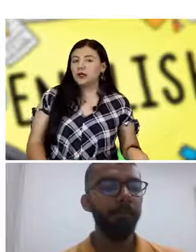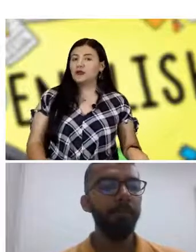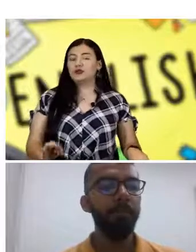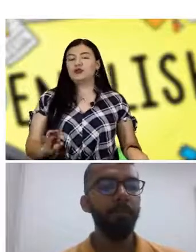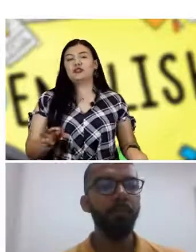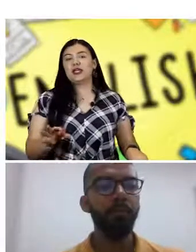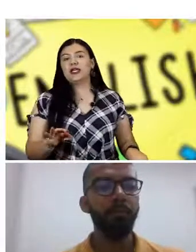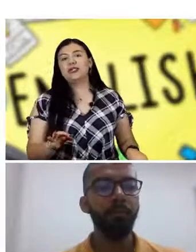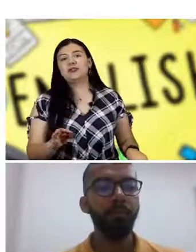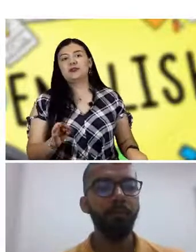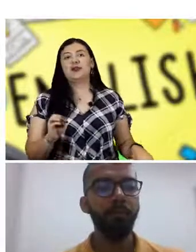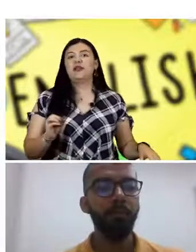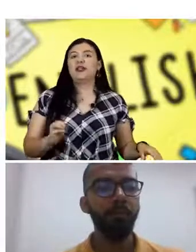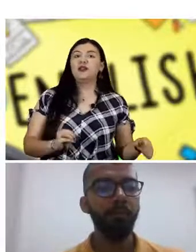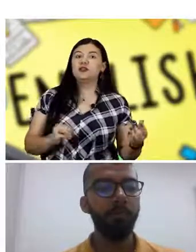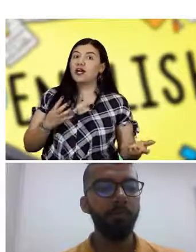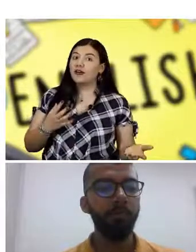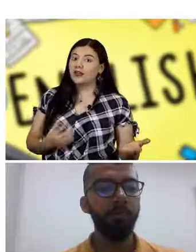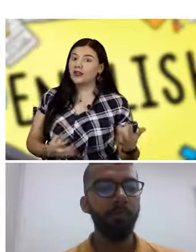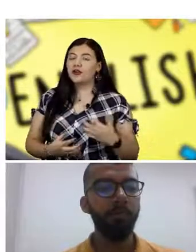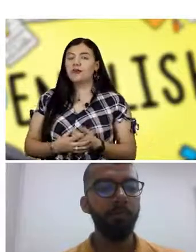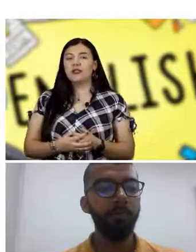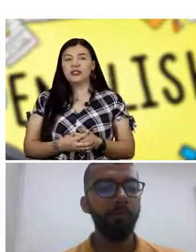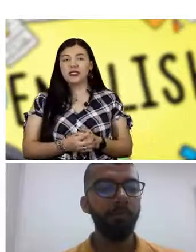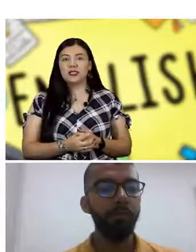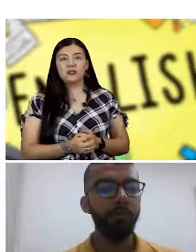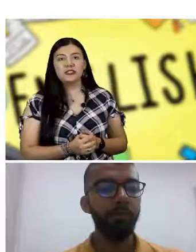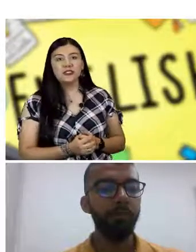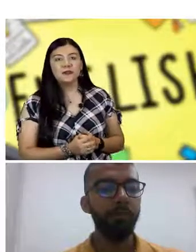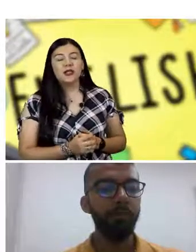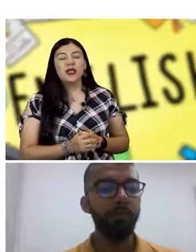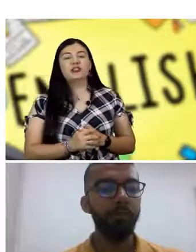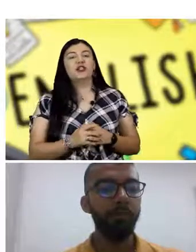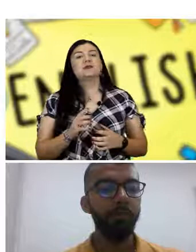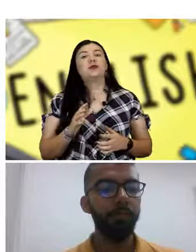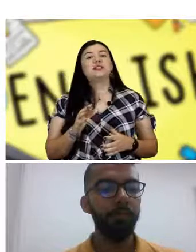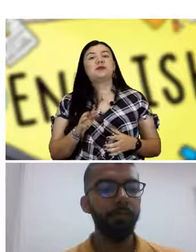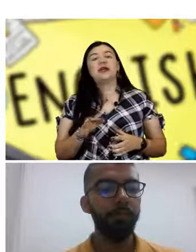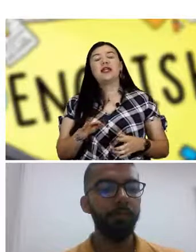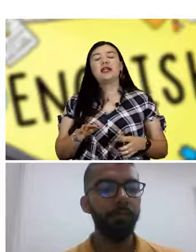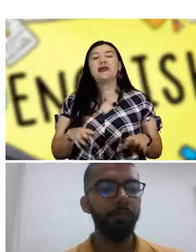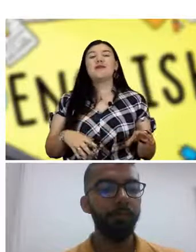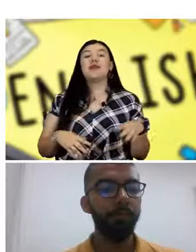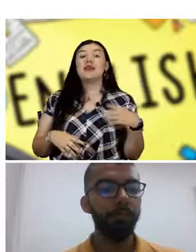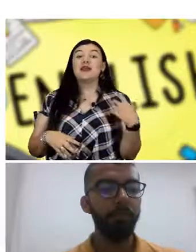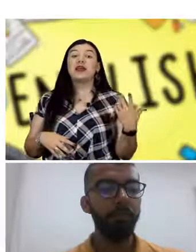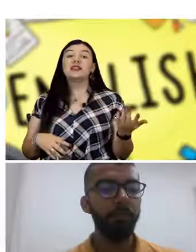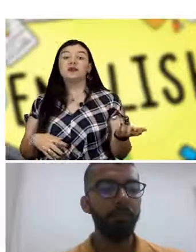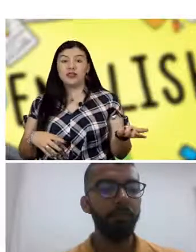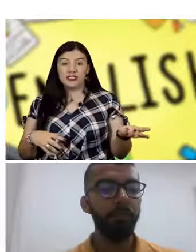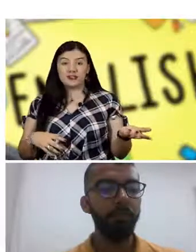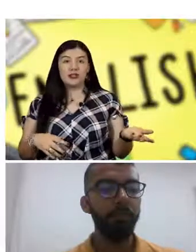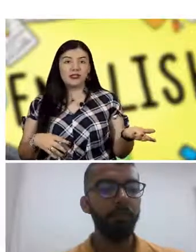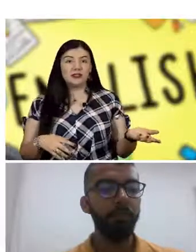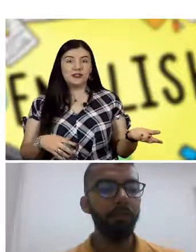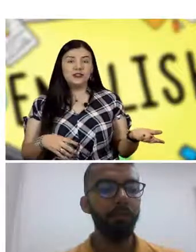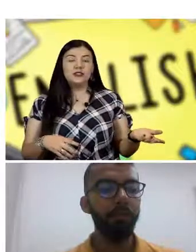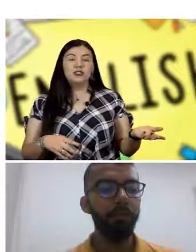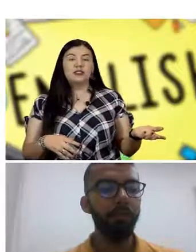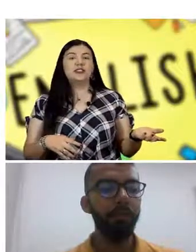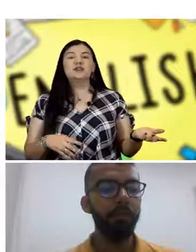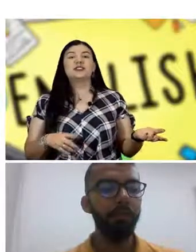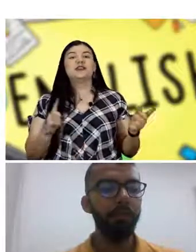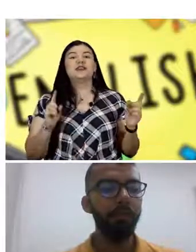Como de pronto algunos de ustedes todavía no saben cómo decirlo, ¿sí? Yo les voy a explicar y a medida que les voy